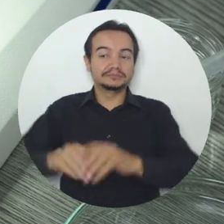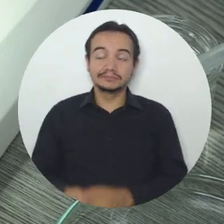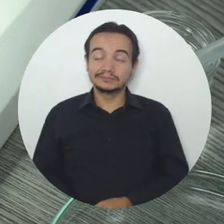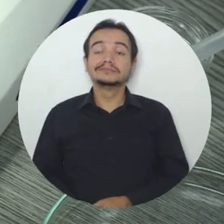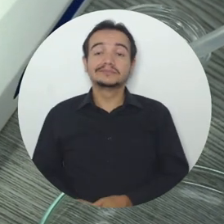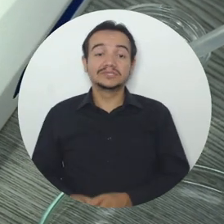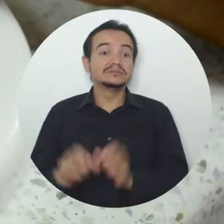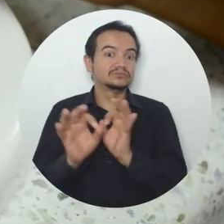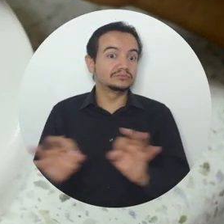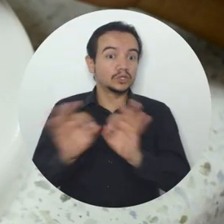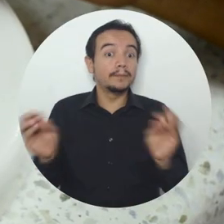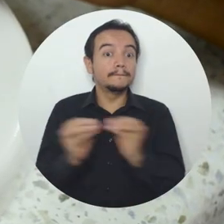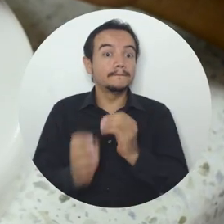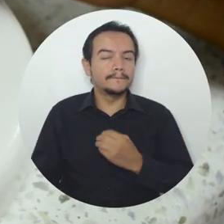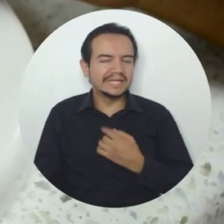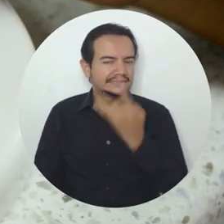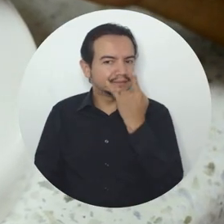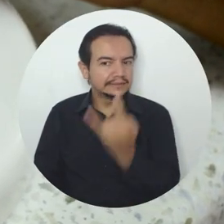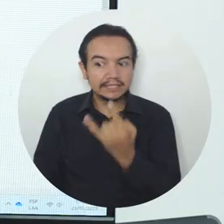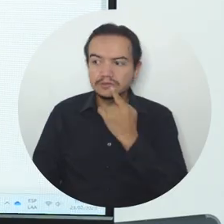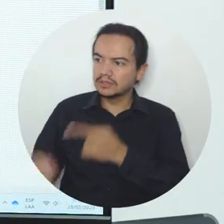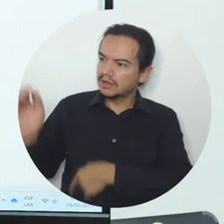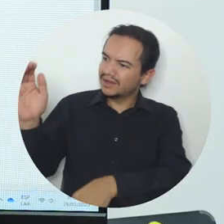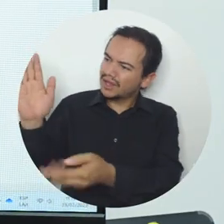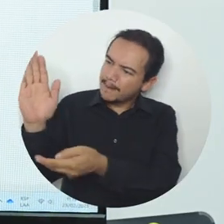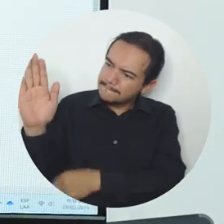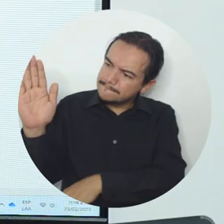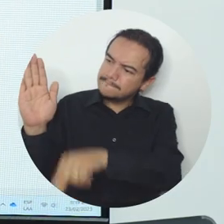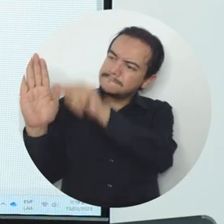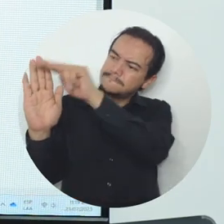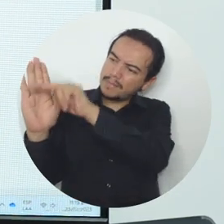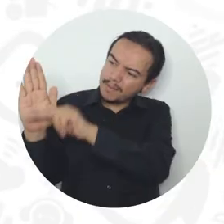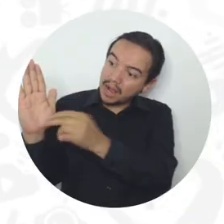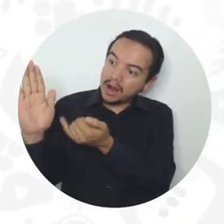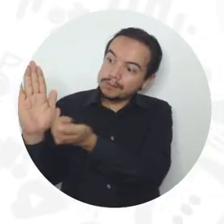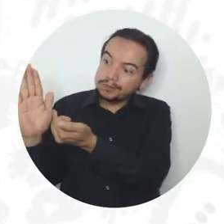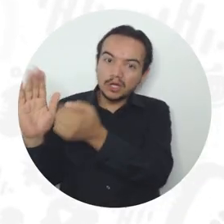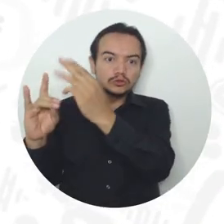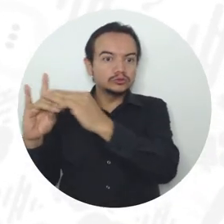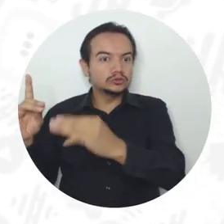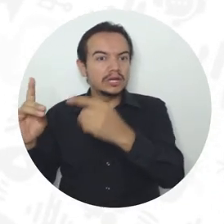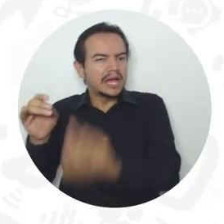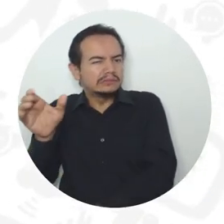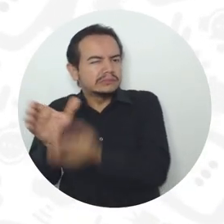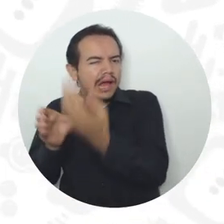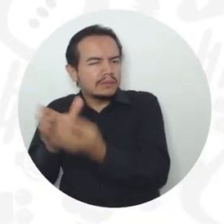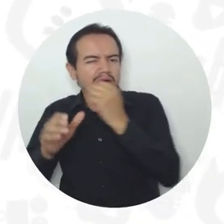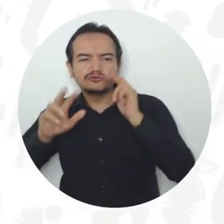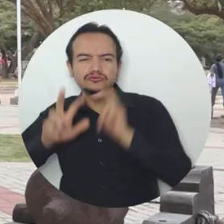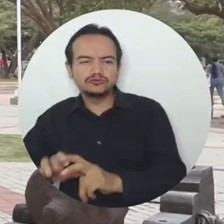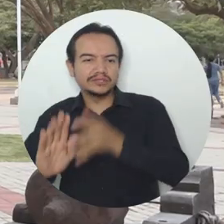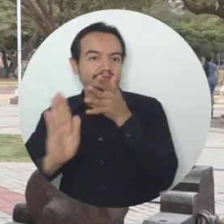e interesante que nuestra Alma Mater esté ubicada dentro de esas mejores universidades colombianas en el ámbito de la producción de